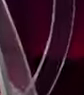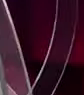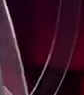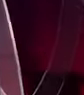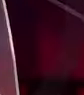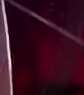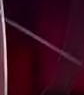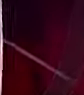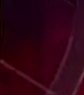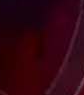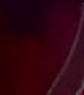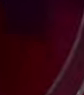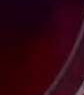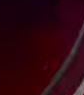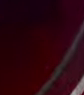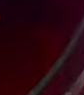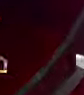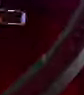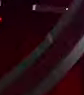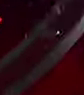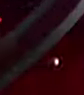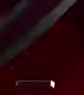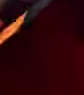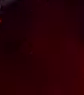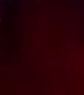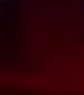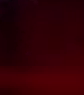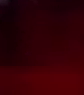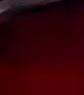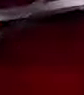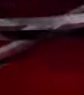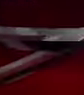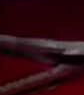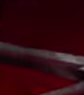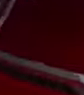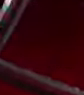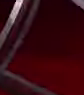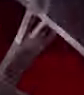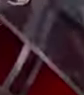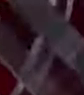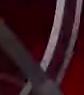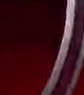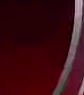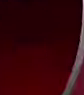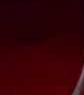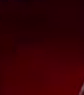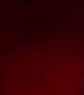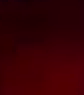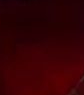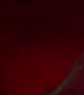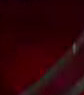los medios legislativos presentaron tvn noticias emisiones de largos